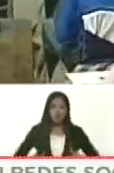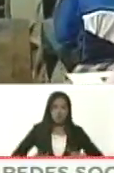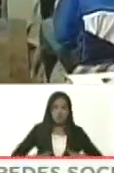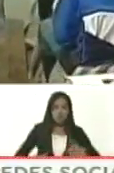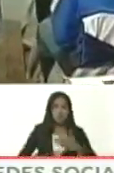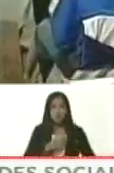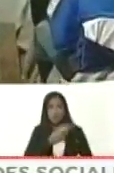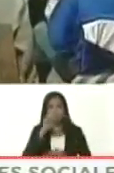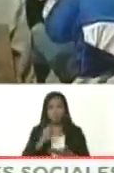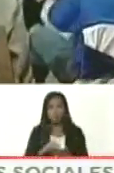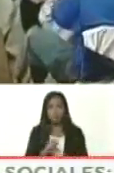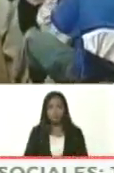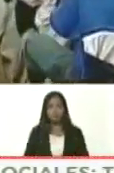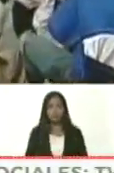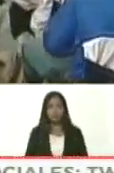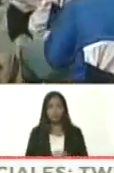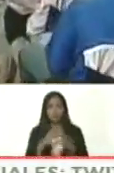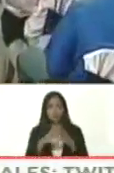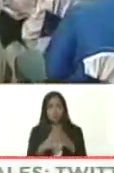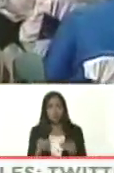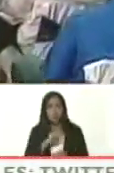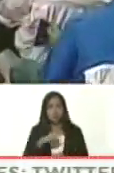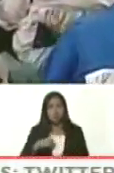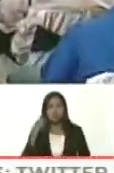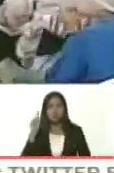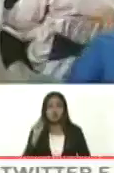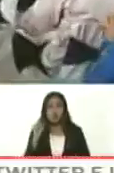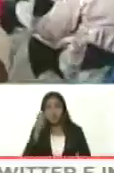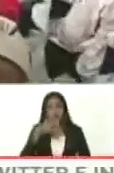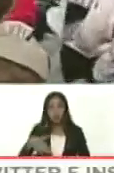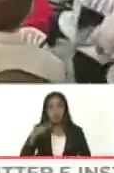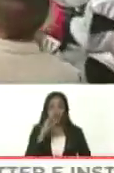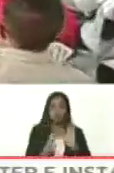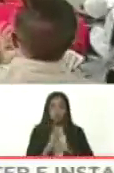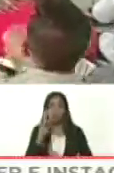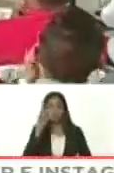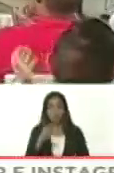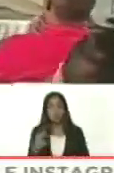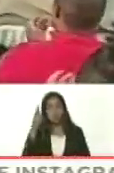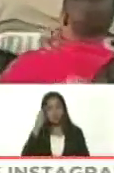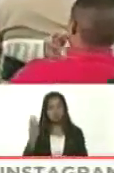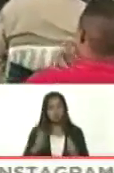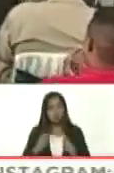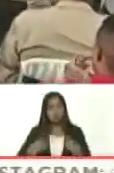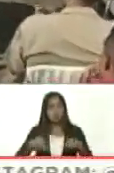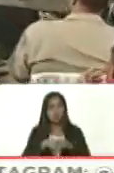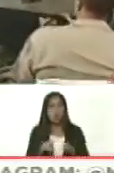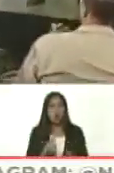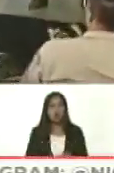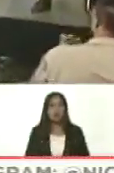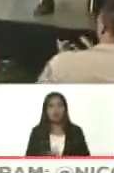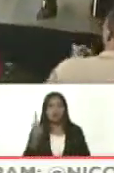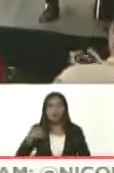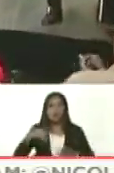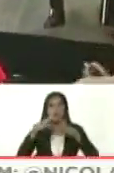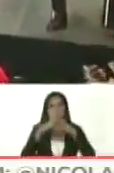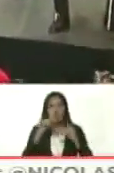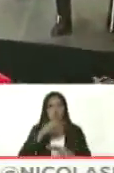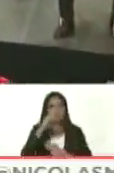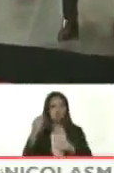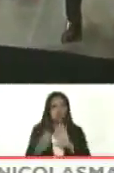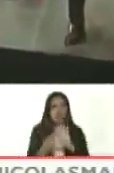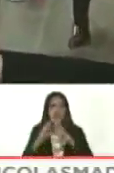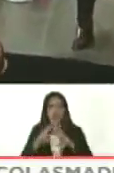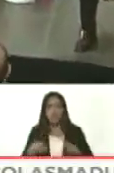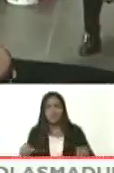esfuerzo nacional todo lo que necesita el pueblo para su vida diaria. Lo tenemos todo. Tenemos la